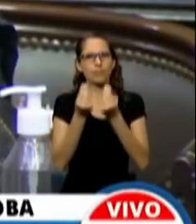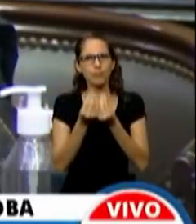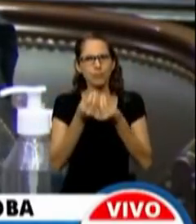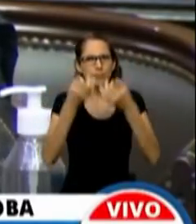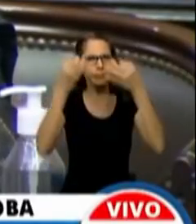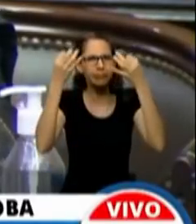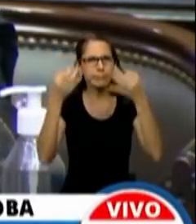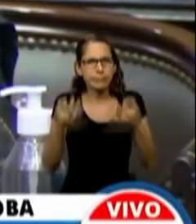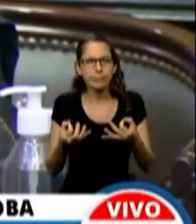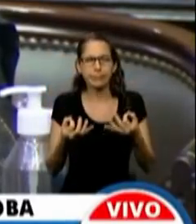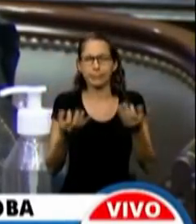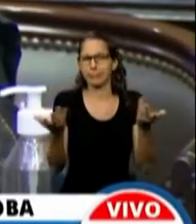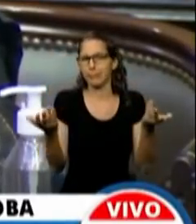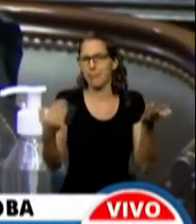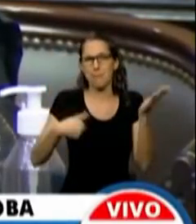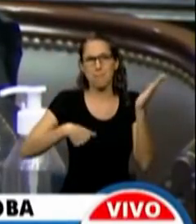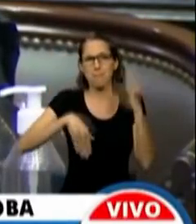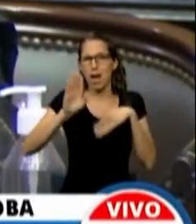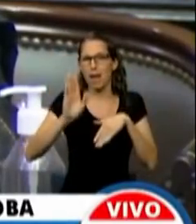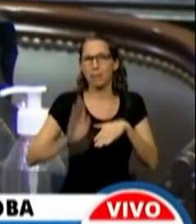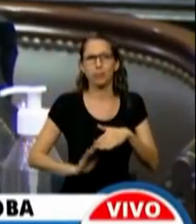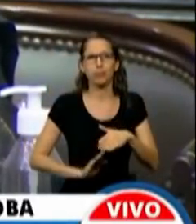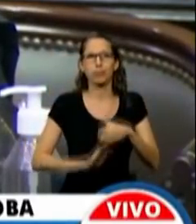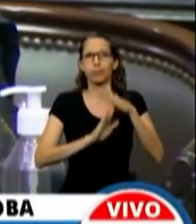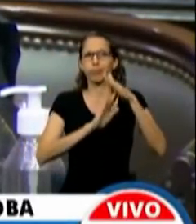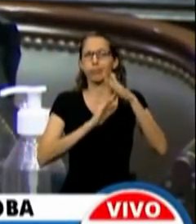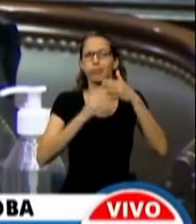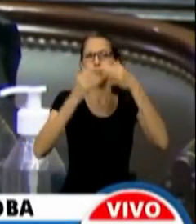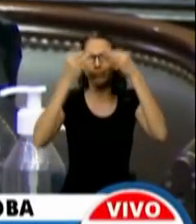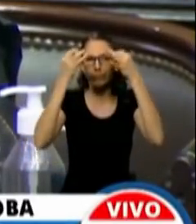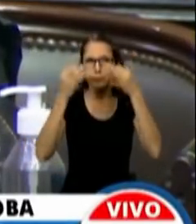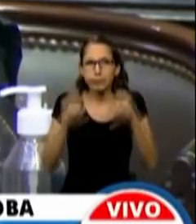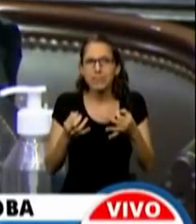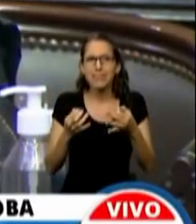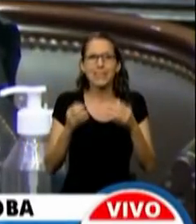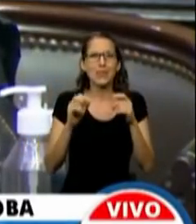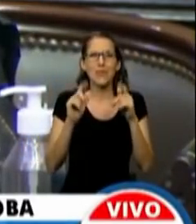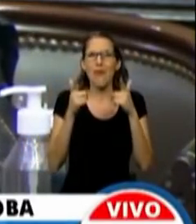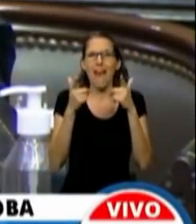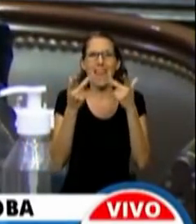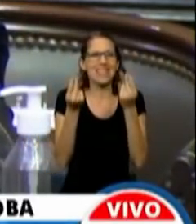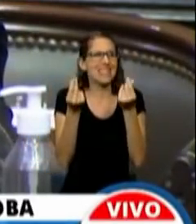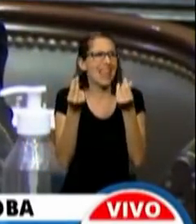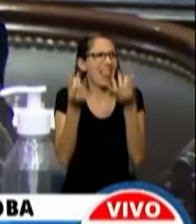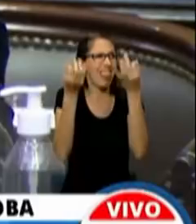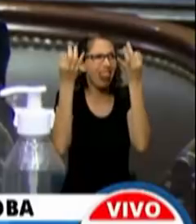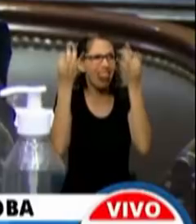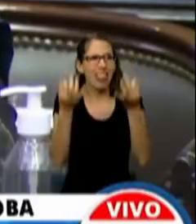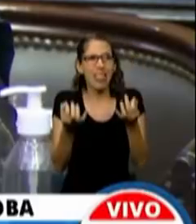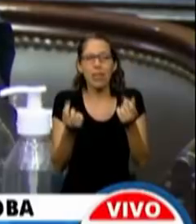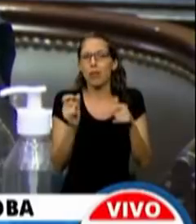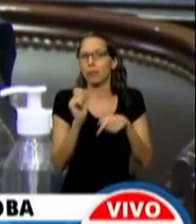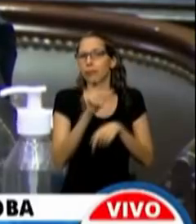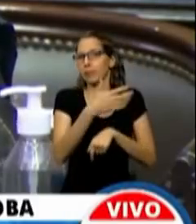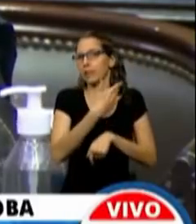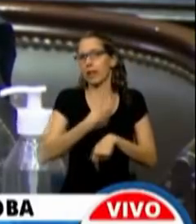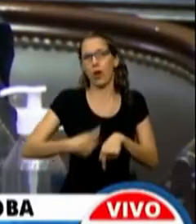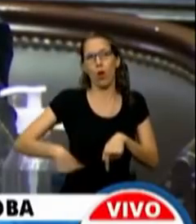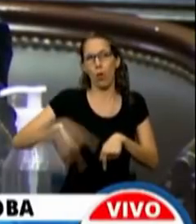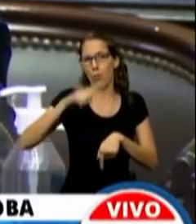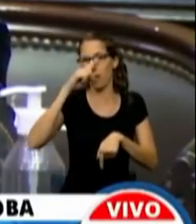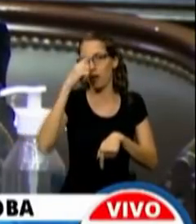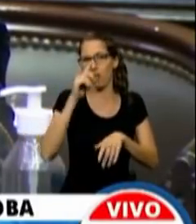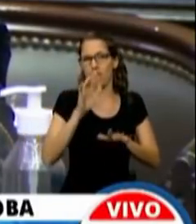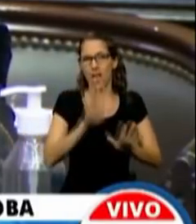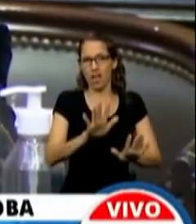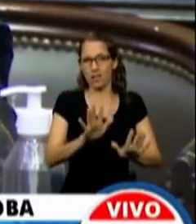verdad que quienes me conocen saben que soy una persona muy responsable, que esto no me resbala, que esto la verdad fue algo